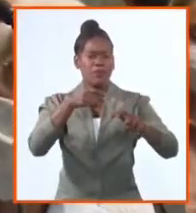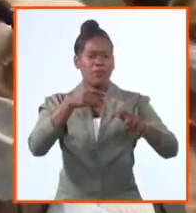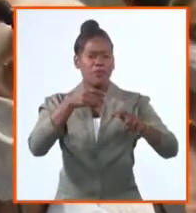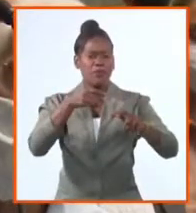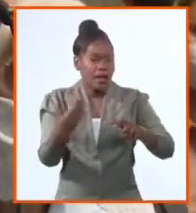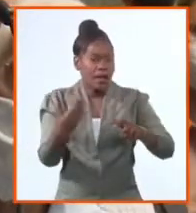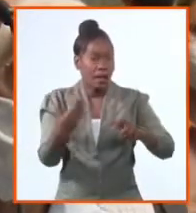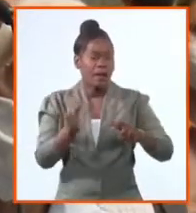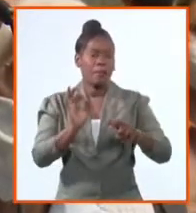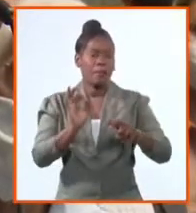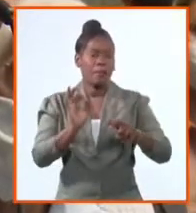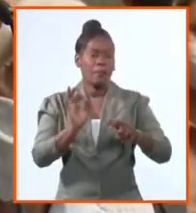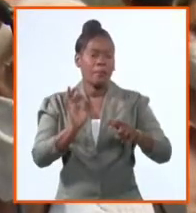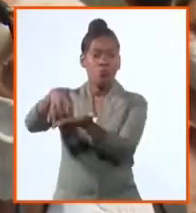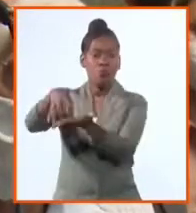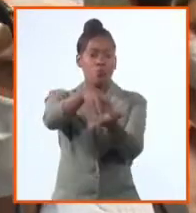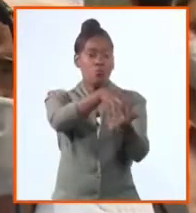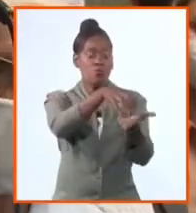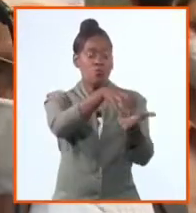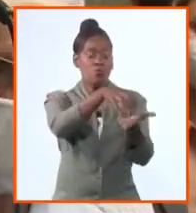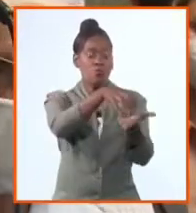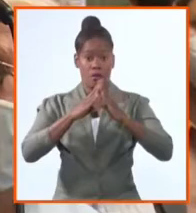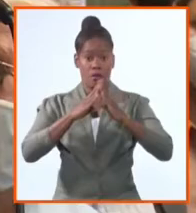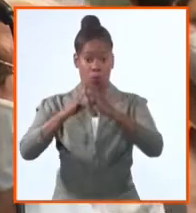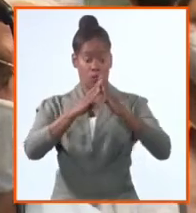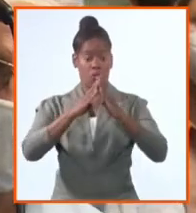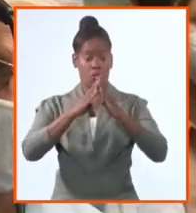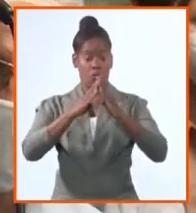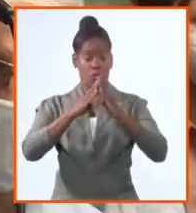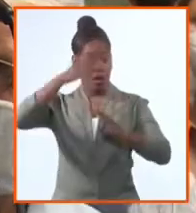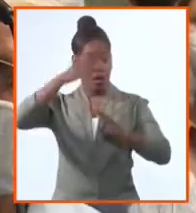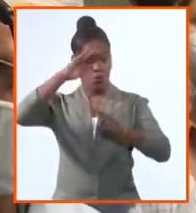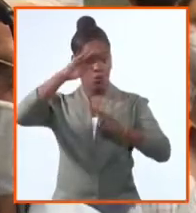Cuba, hecha en el 2004,